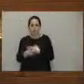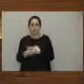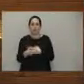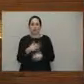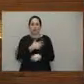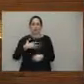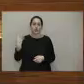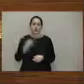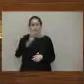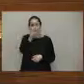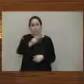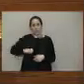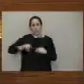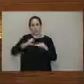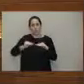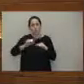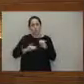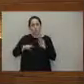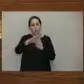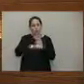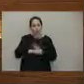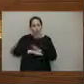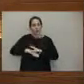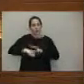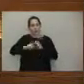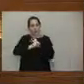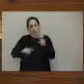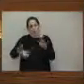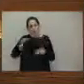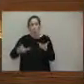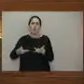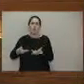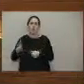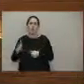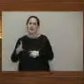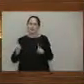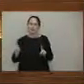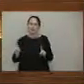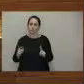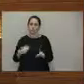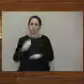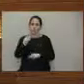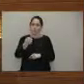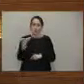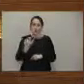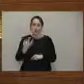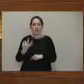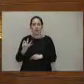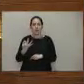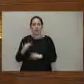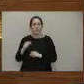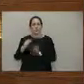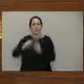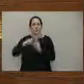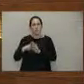que los usuarios no tengan que hacer frente a unas condiciones más gravosas de las que les corresponden. Por lo tanto, como les indico, tengo intención de aceptar esa